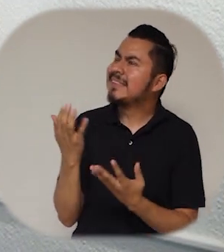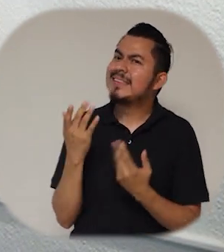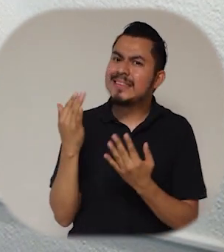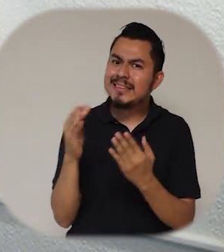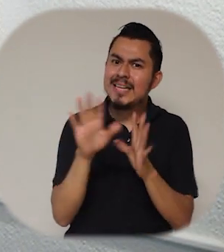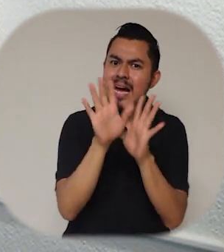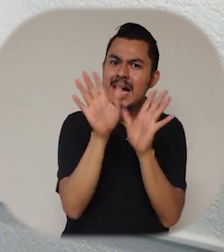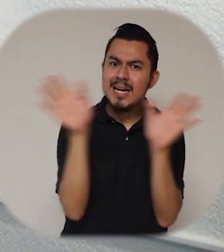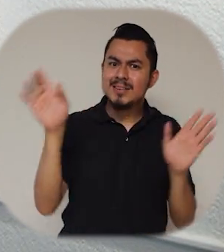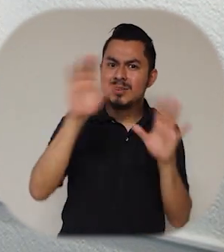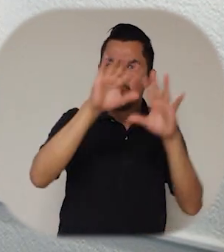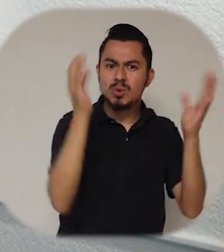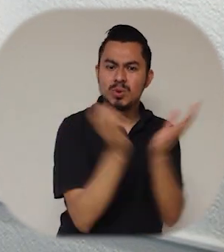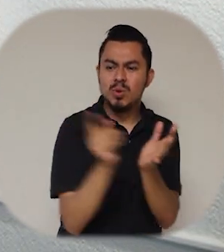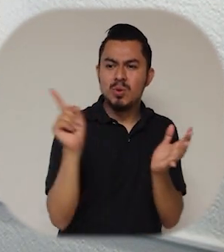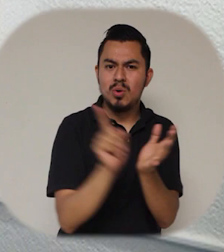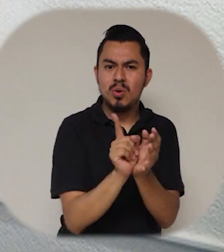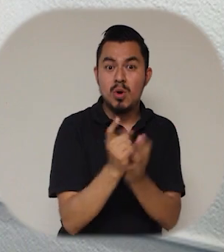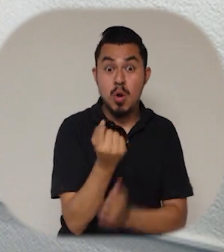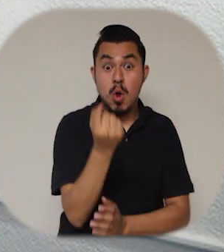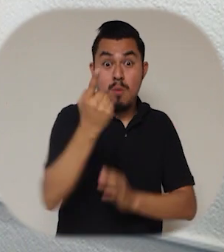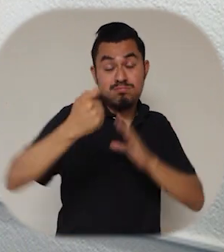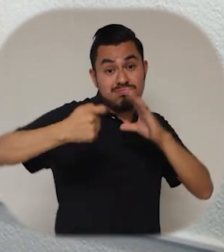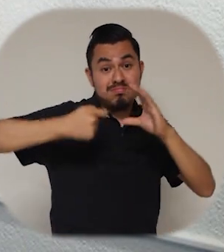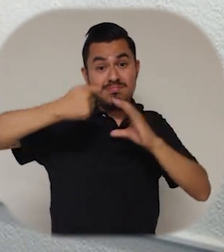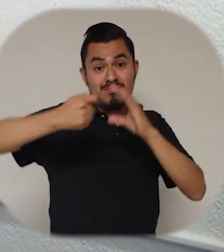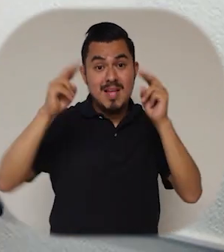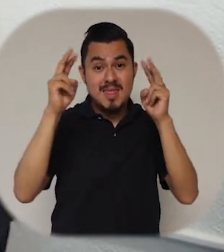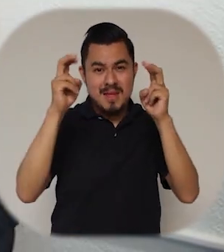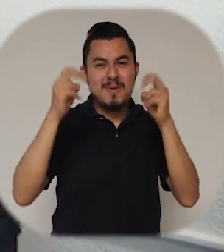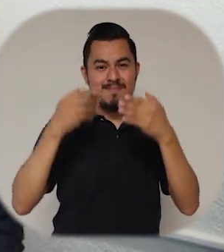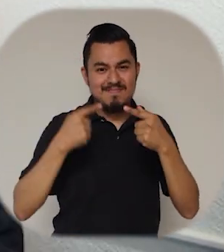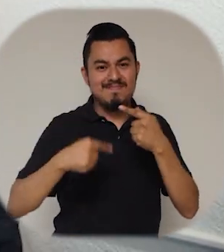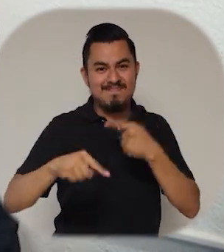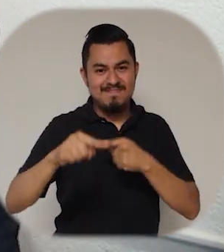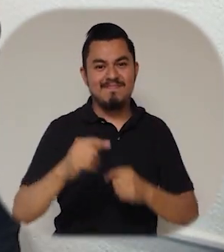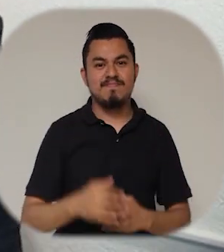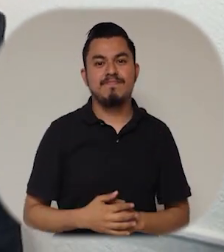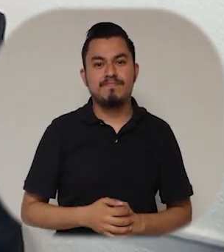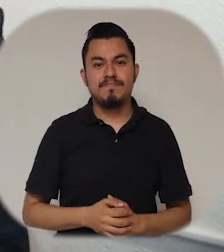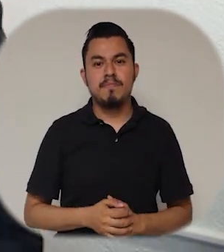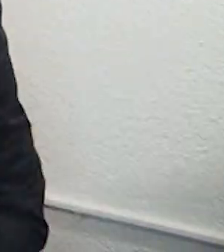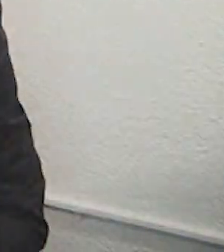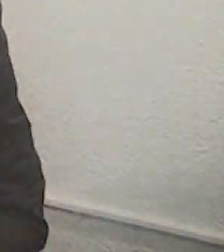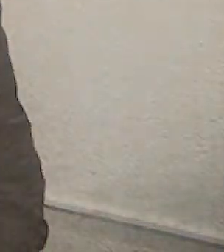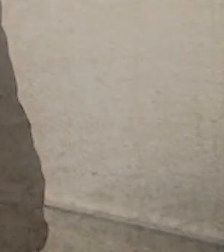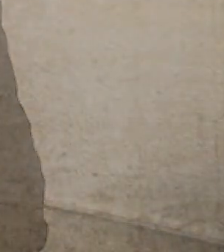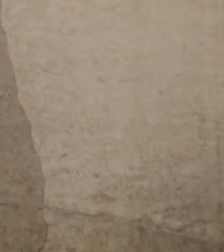y Jesús se manifestó en esta tierra. En el siguiente tiempo vamos a hablar un poco de esto.